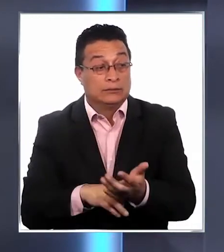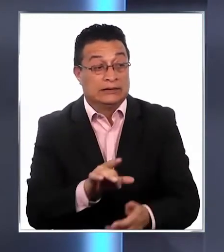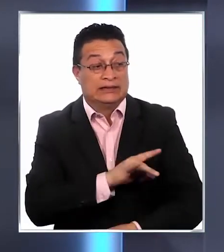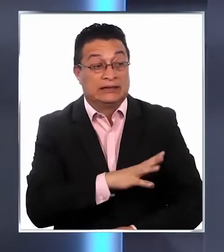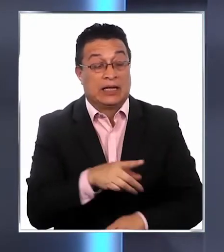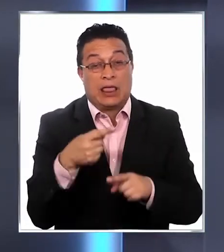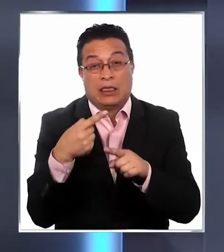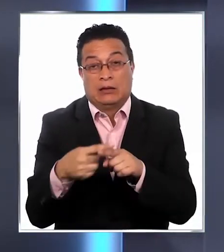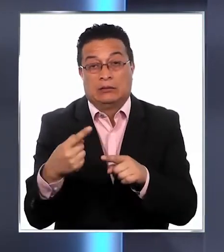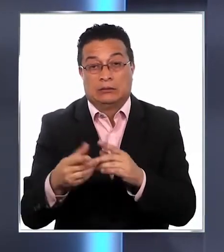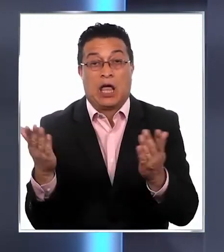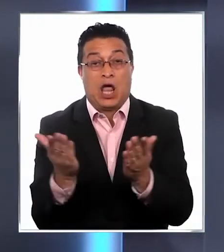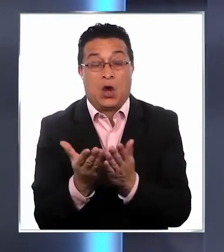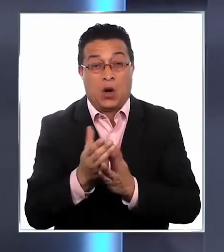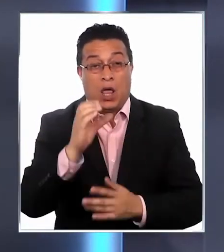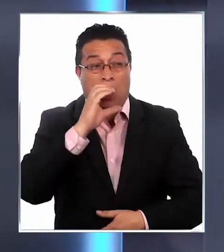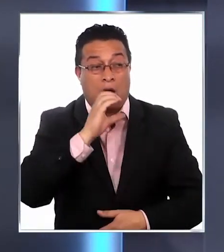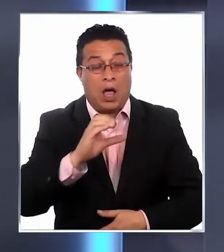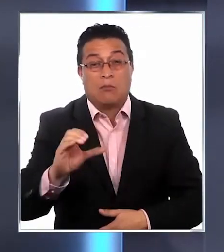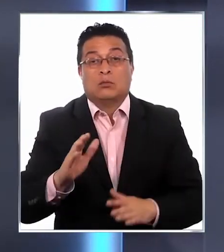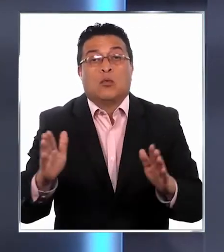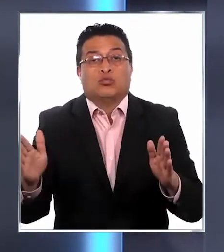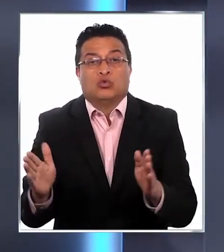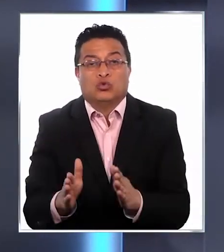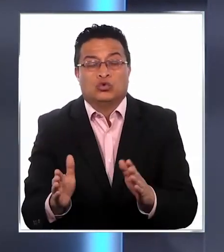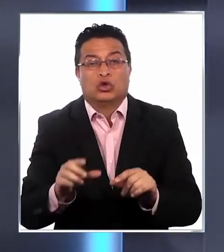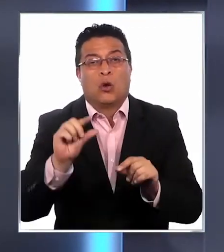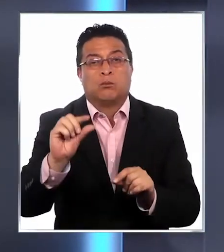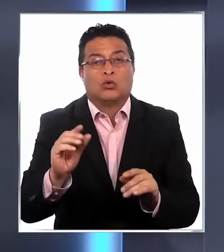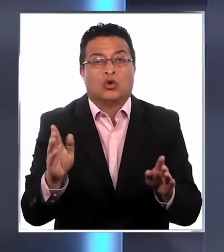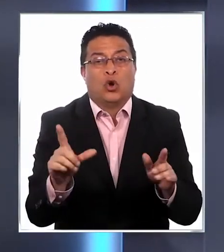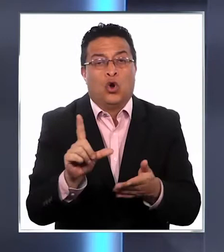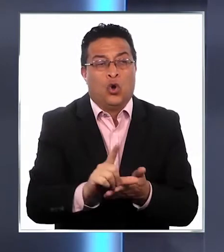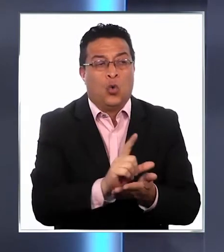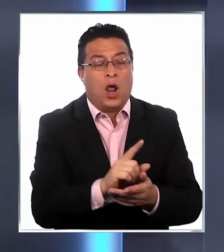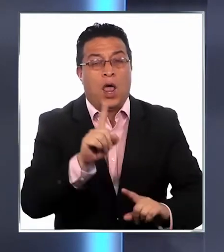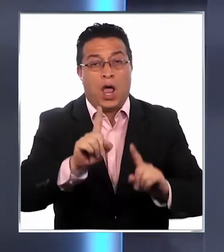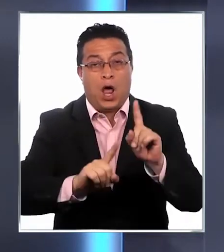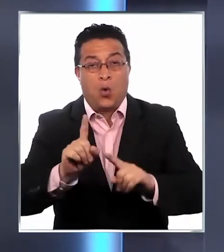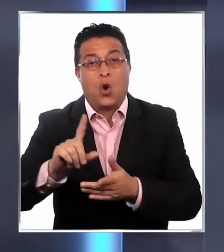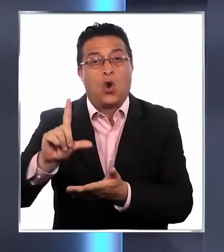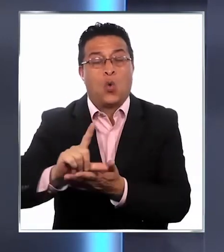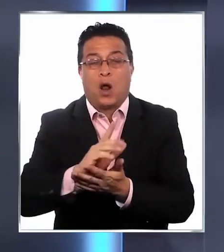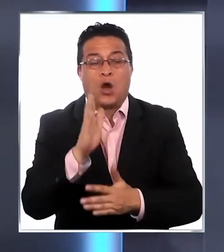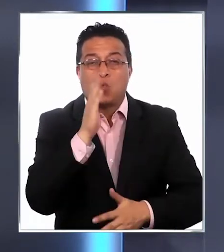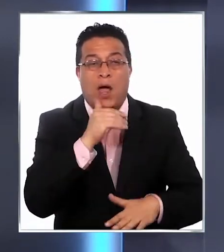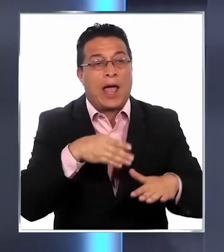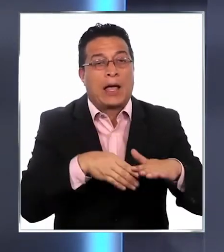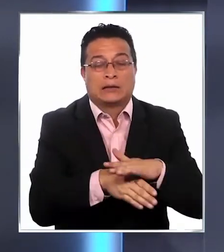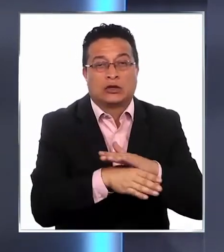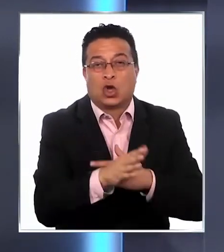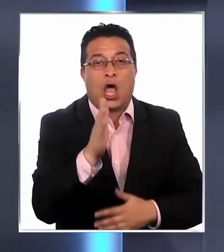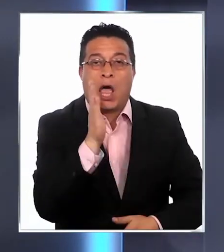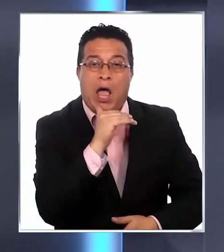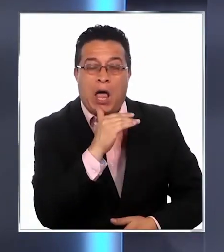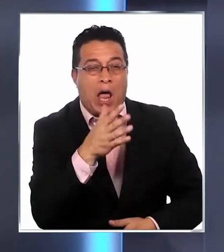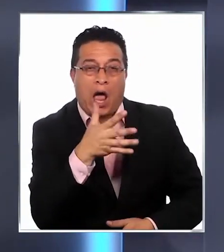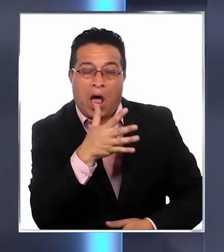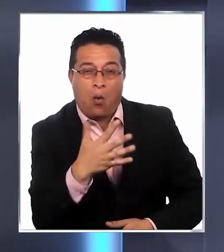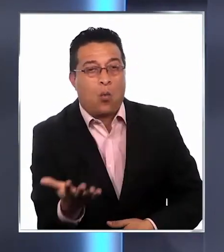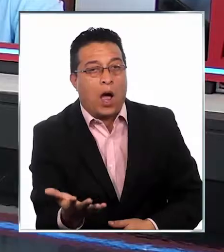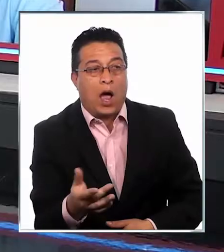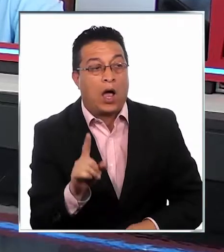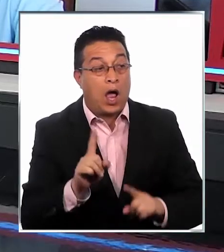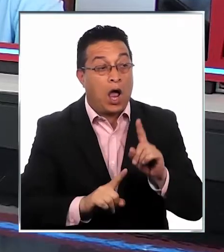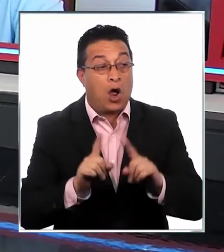diversa, que hay escuelas rurales que son muy chiquititas, que tienen poco espacio, en algunos lugares no hay acceso al agua potable, por ejemplo, en algunos